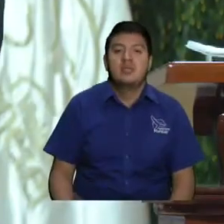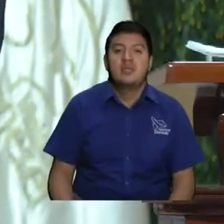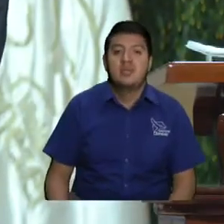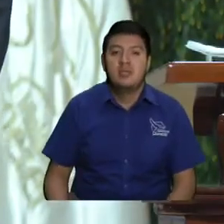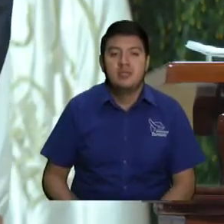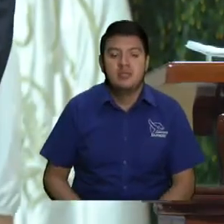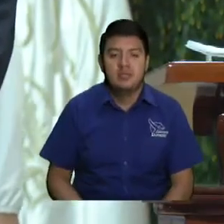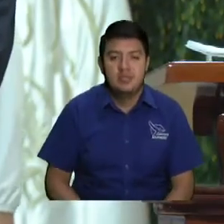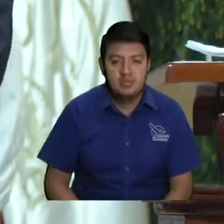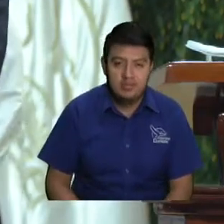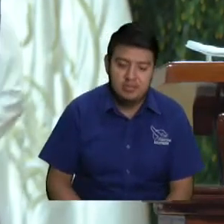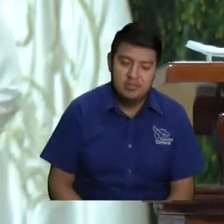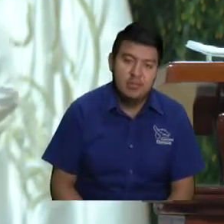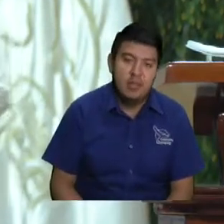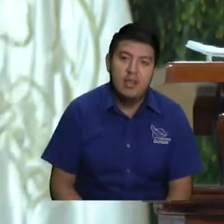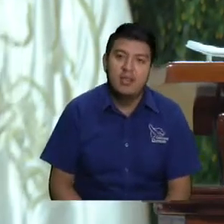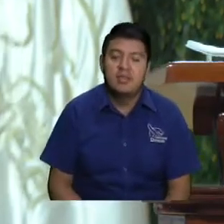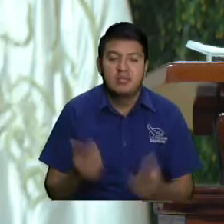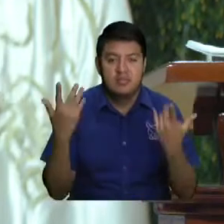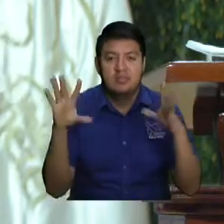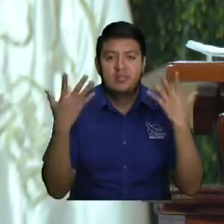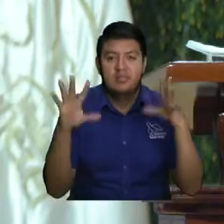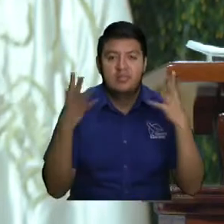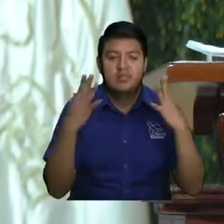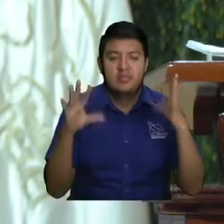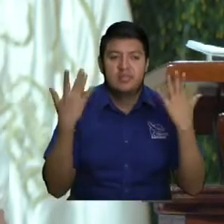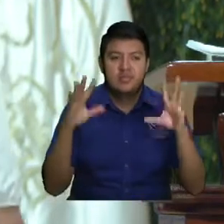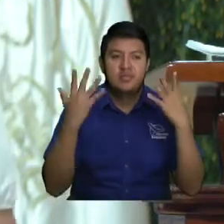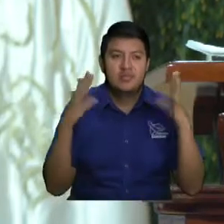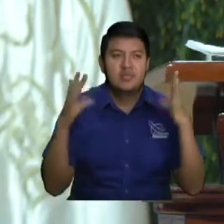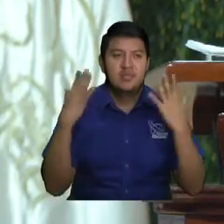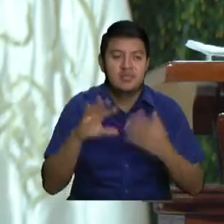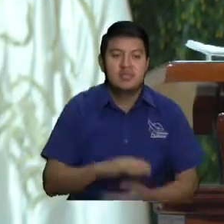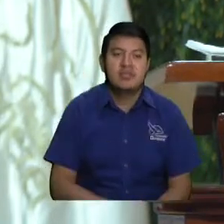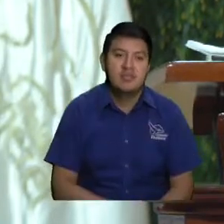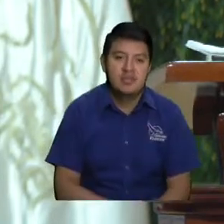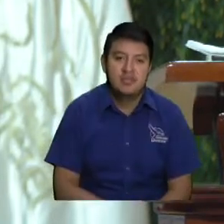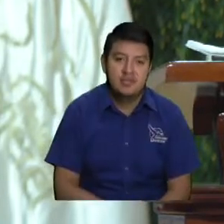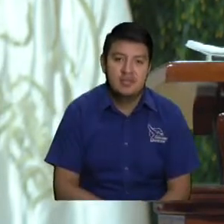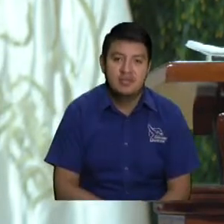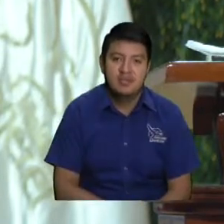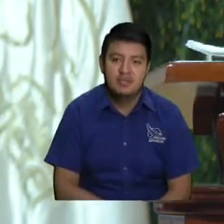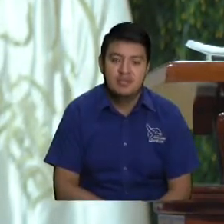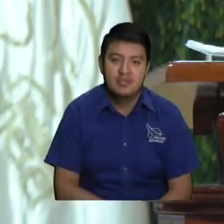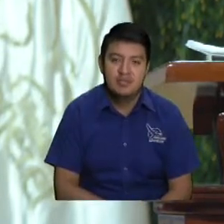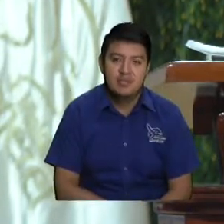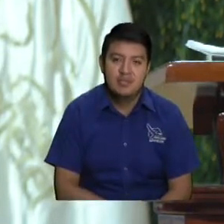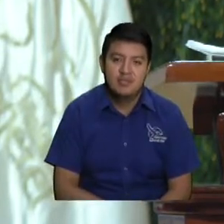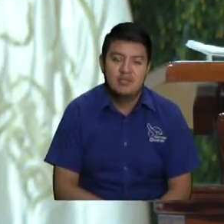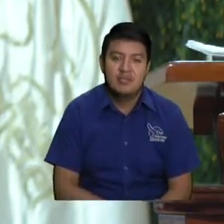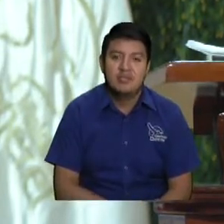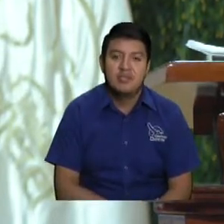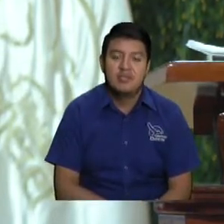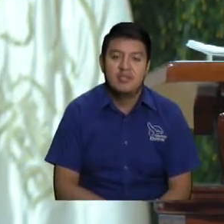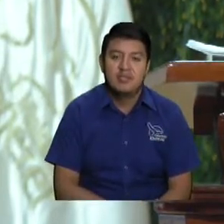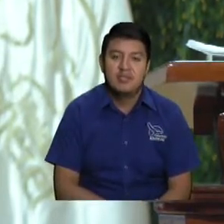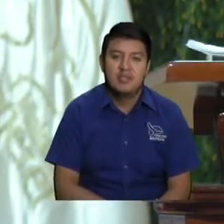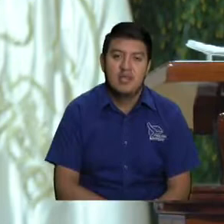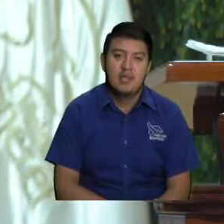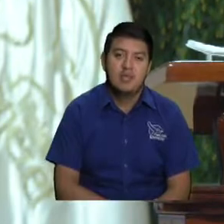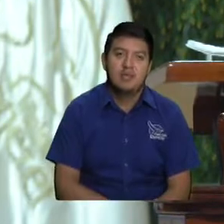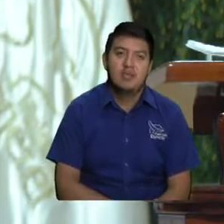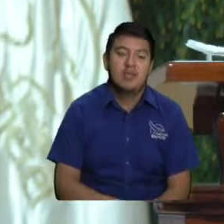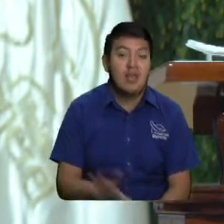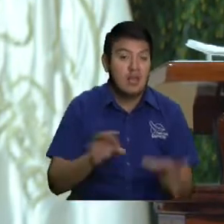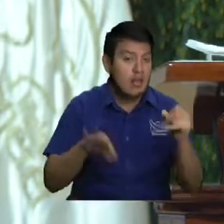del testimonio que Dios le permitió a usted. Usted fue una puerta de bendición y de luz para estas personas, así que tienen también derecho de